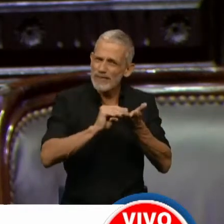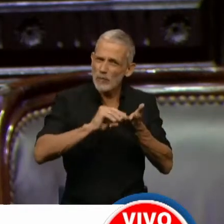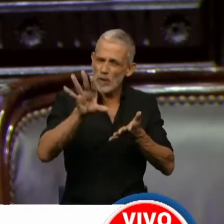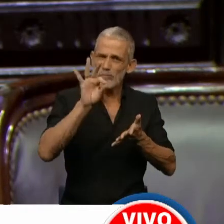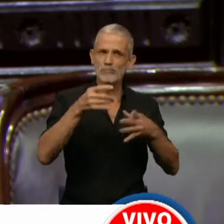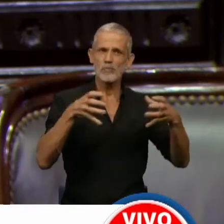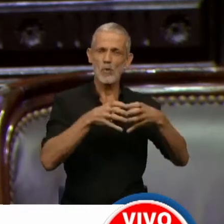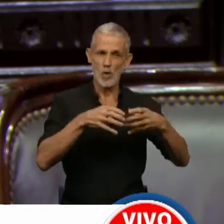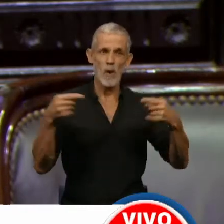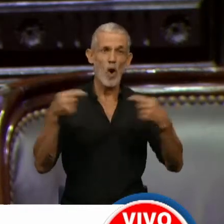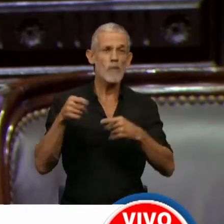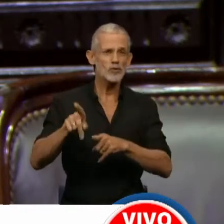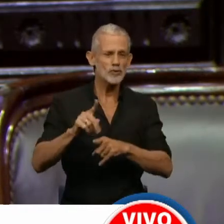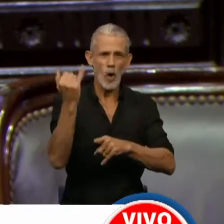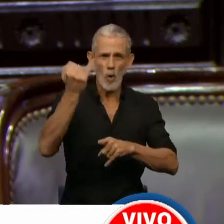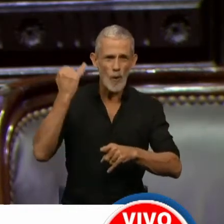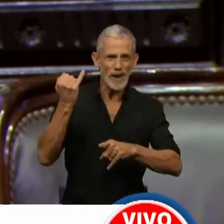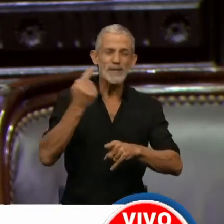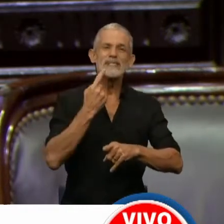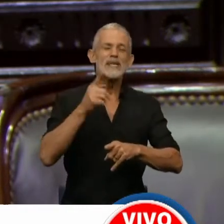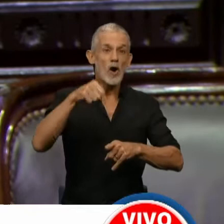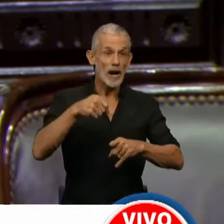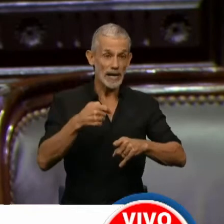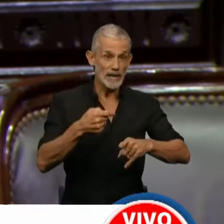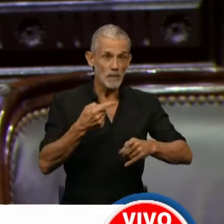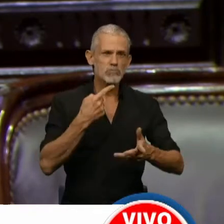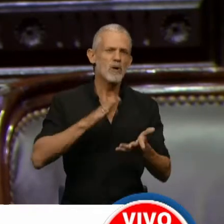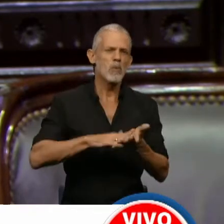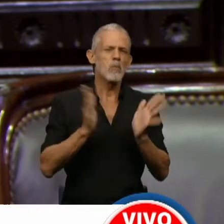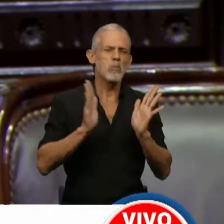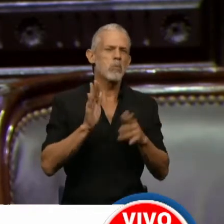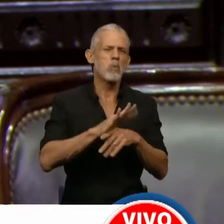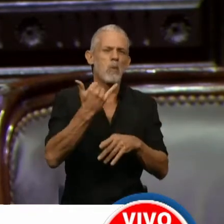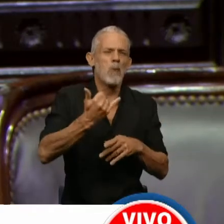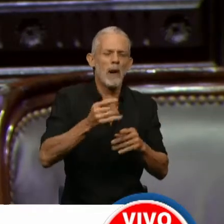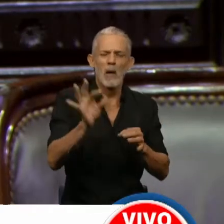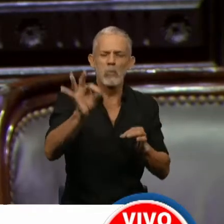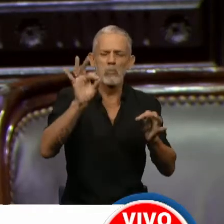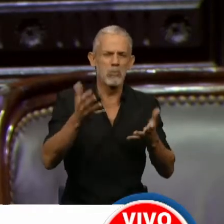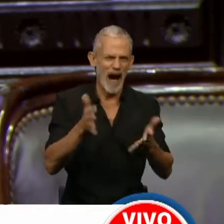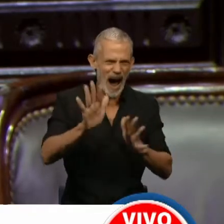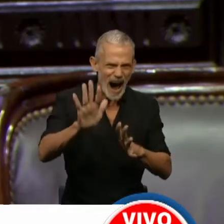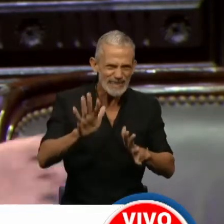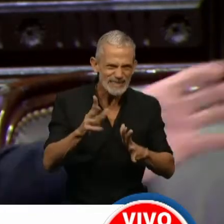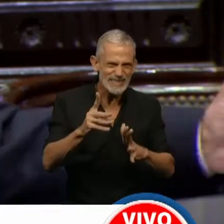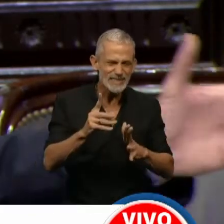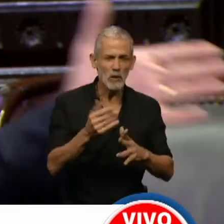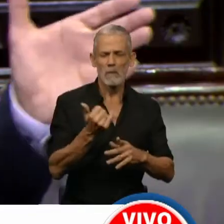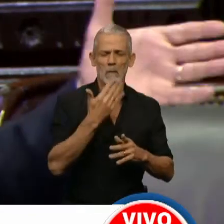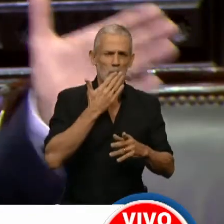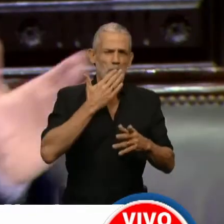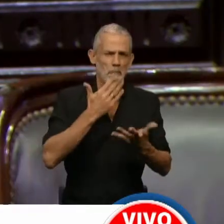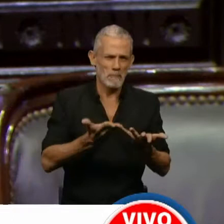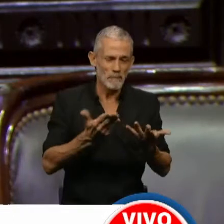bloque mayoritario de la oposición el día jueves, diciendo que esta medida eran dos gotas en el océano. Nosotros con dos gotas en el océano hacemos